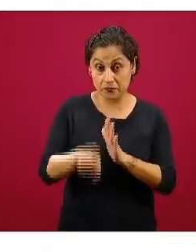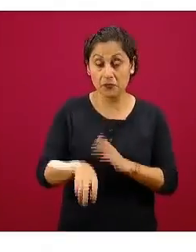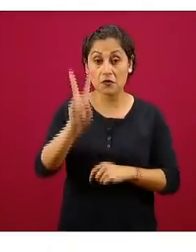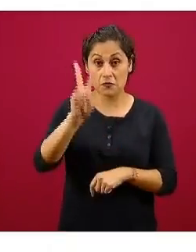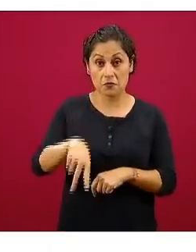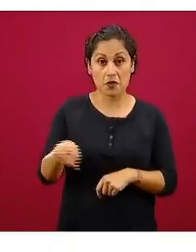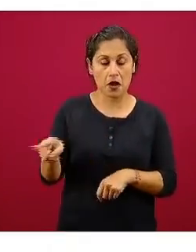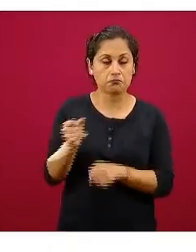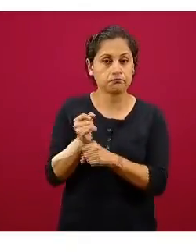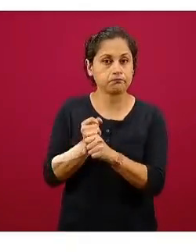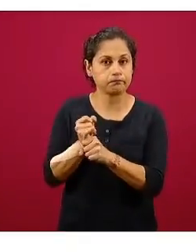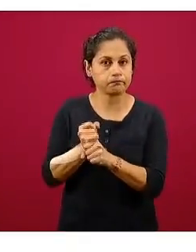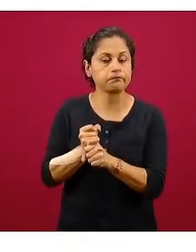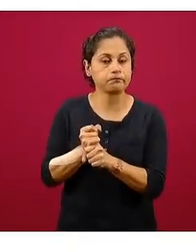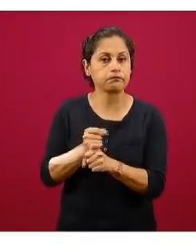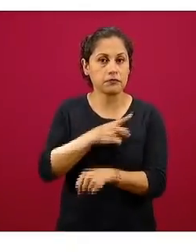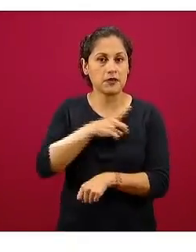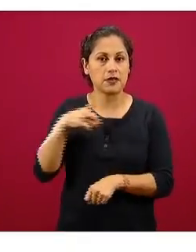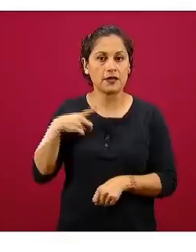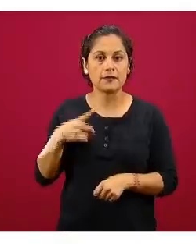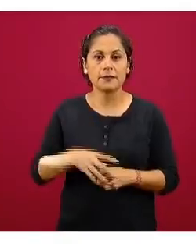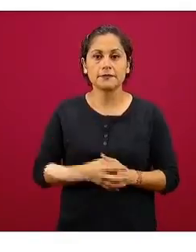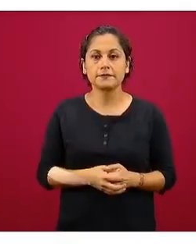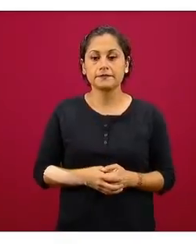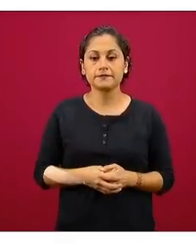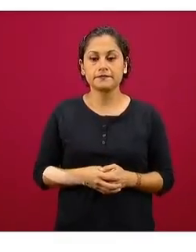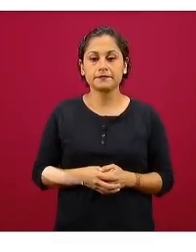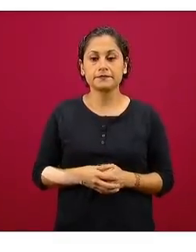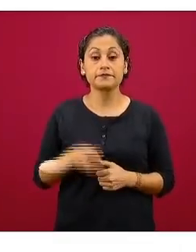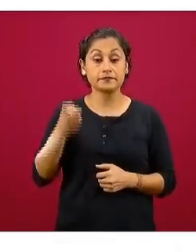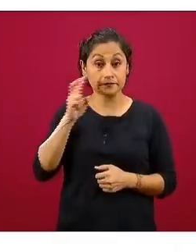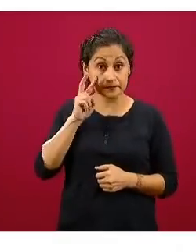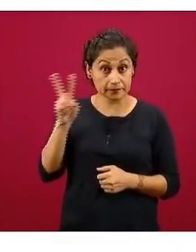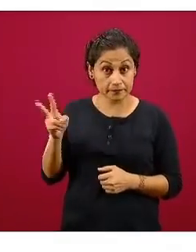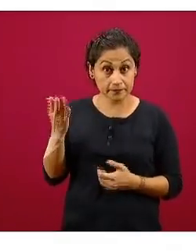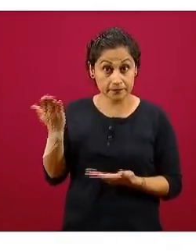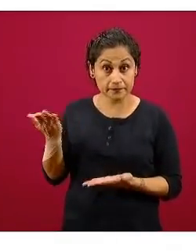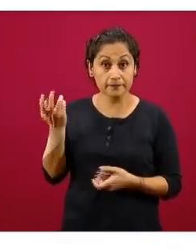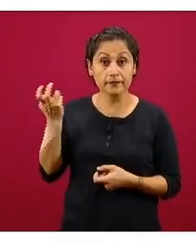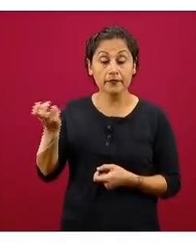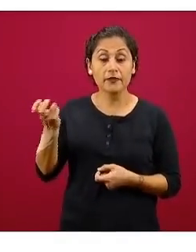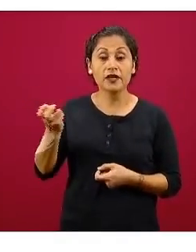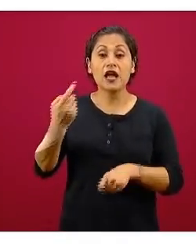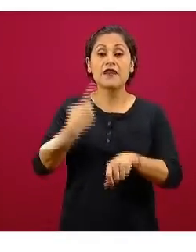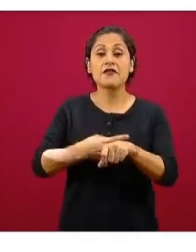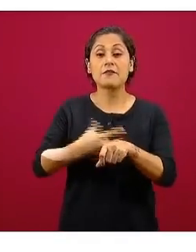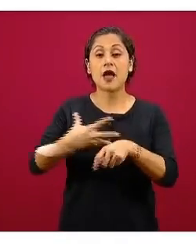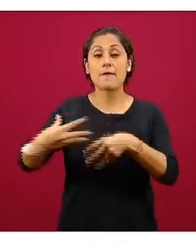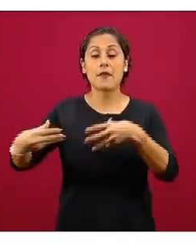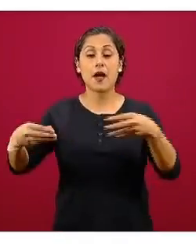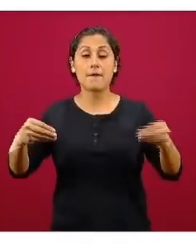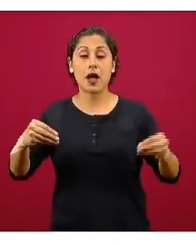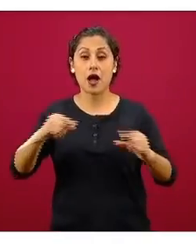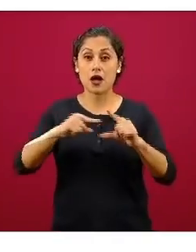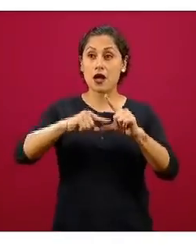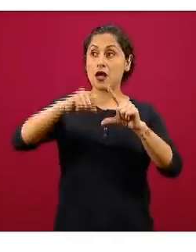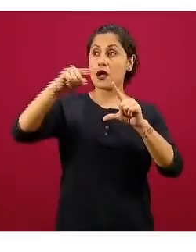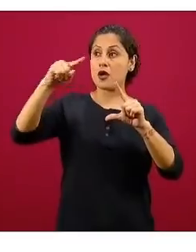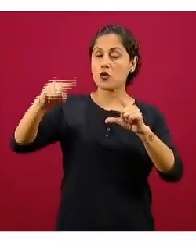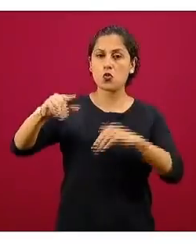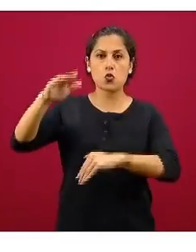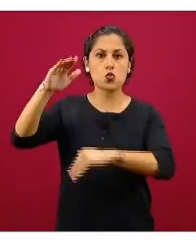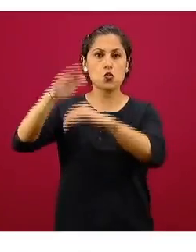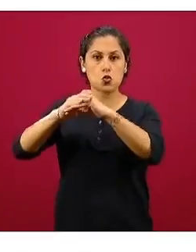de analizar. Y vemos que la epidemia llegó a su punto máximo, excedió un poco la predicción y ahí